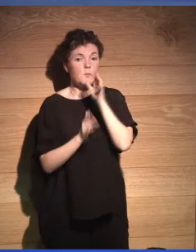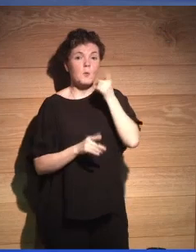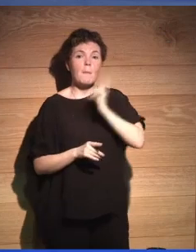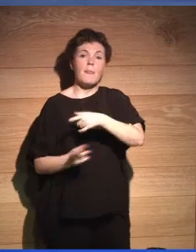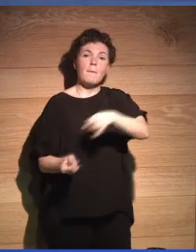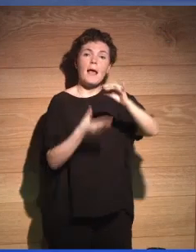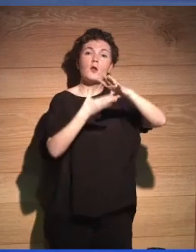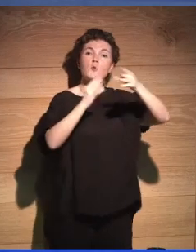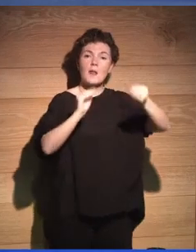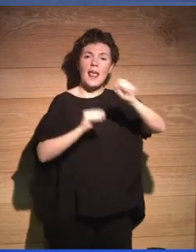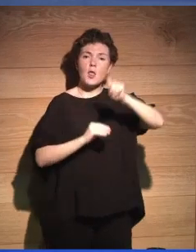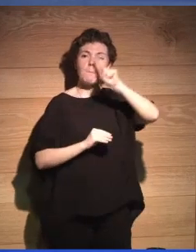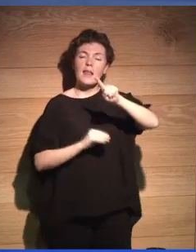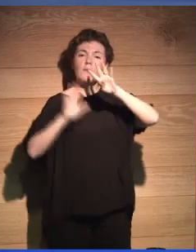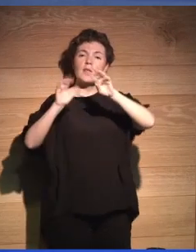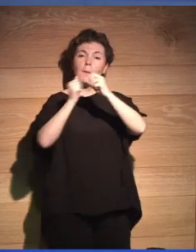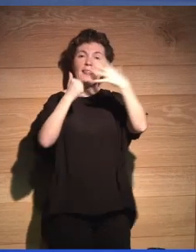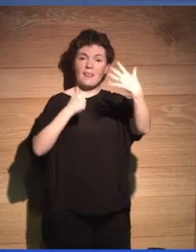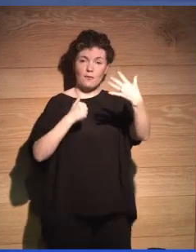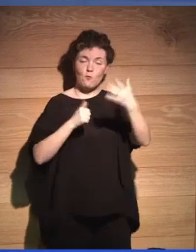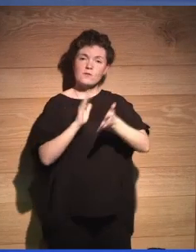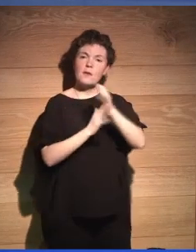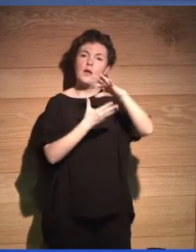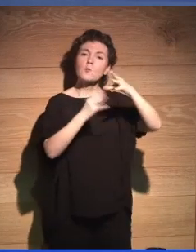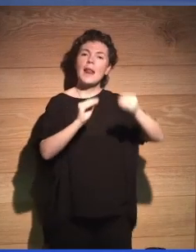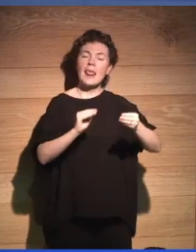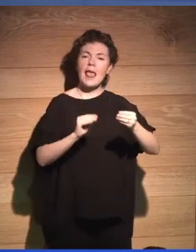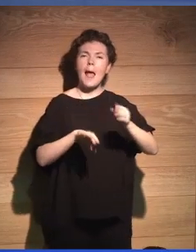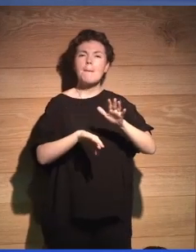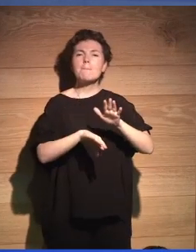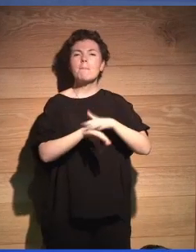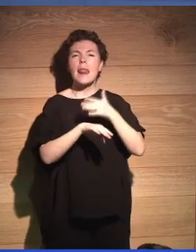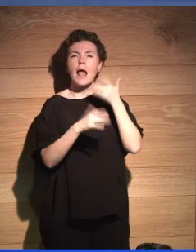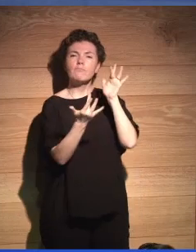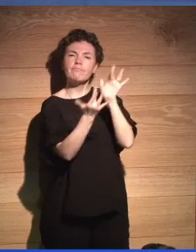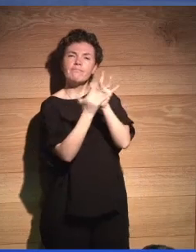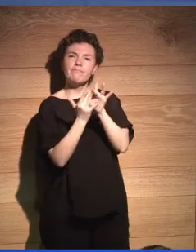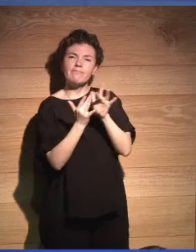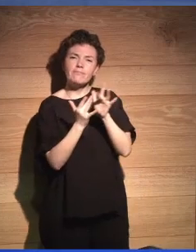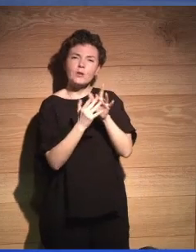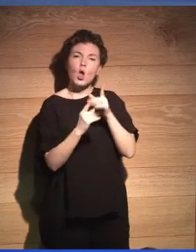mandaron a Rumanía en 1925, supuestamente